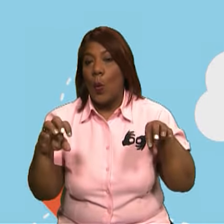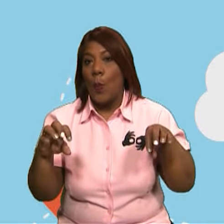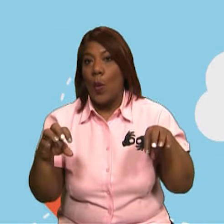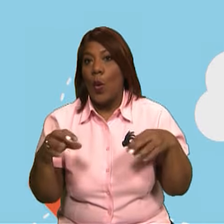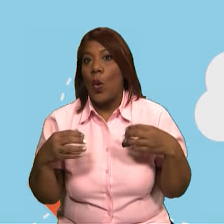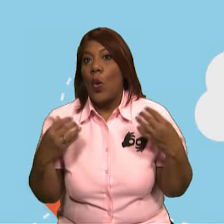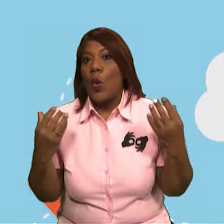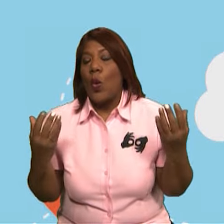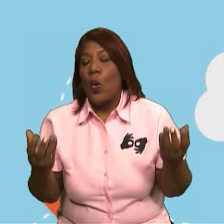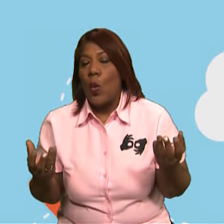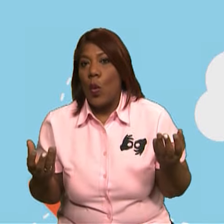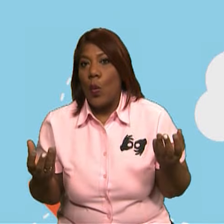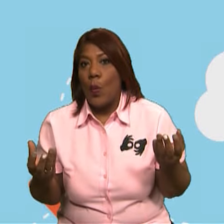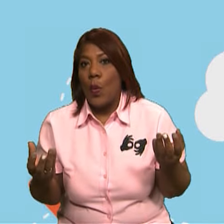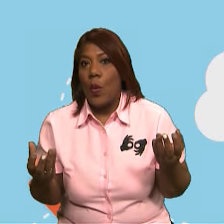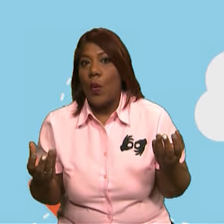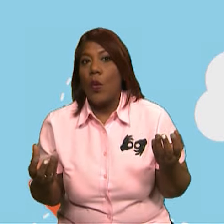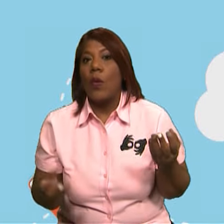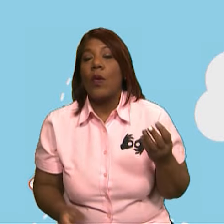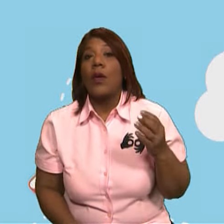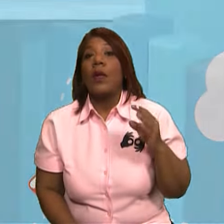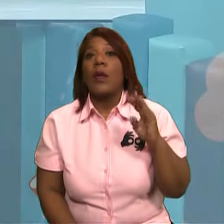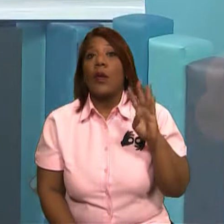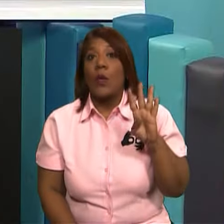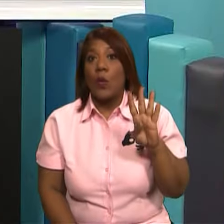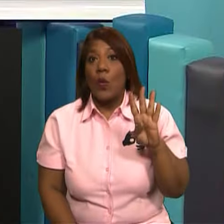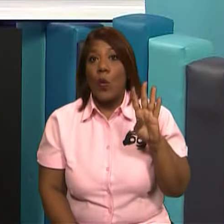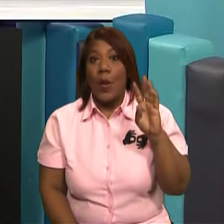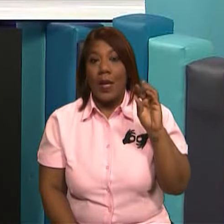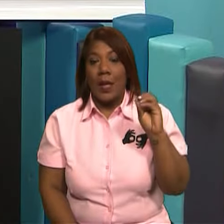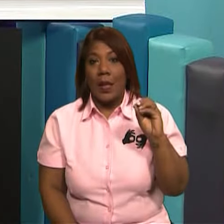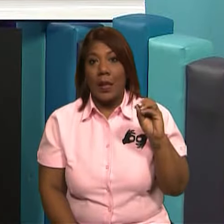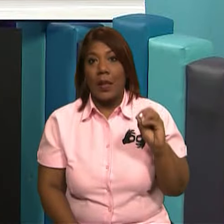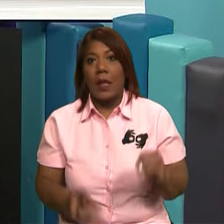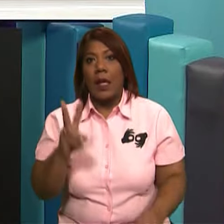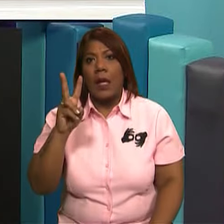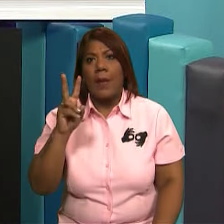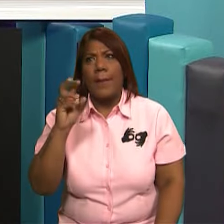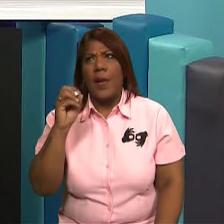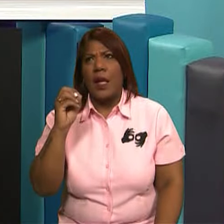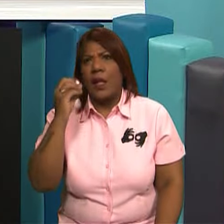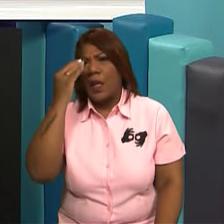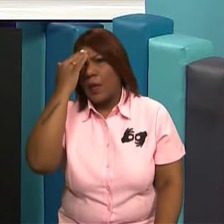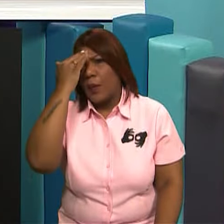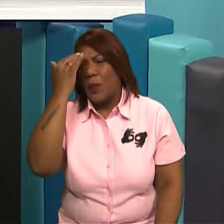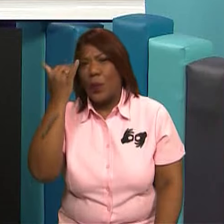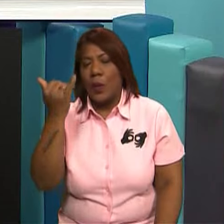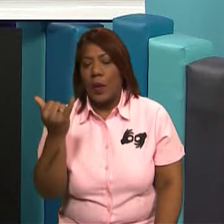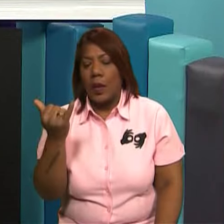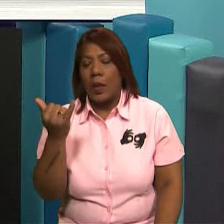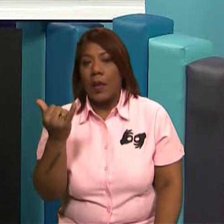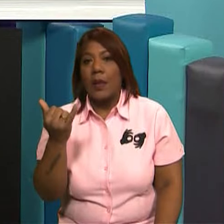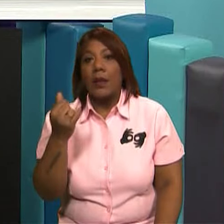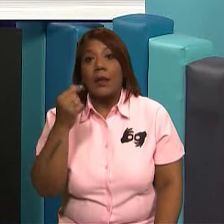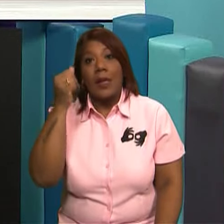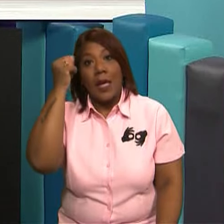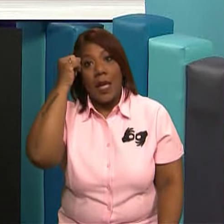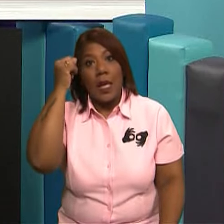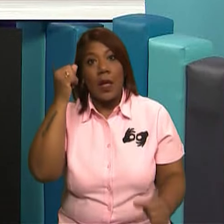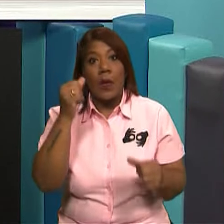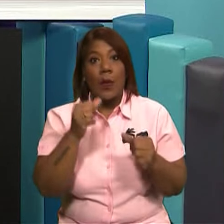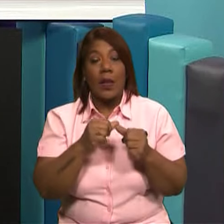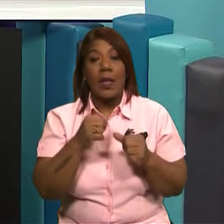el 60? Lo descompongo en 4 y 20, porque en 4 y 20 recordemos que debo mirar el